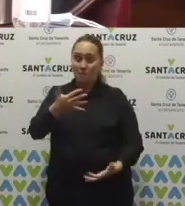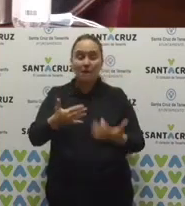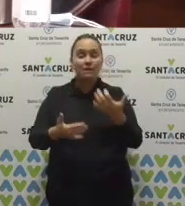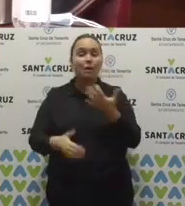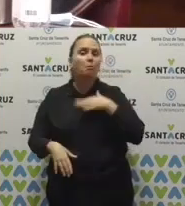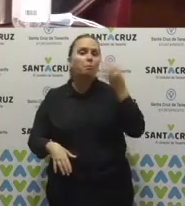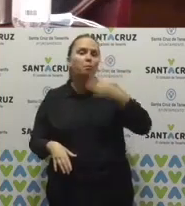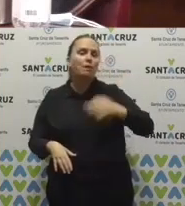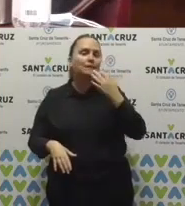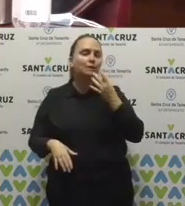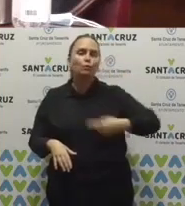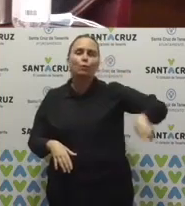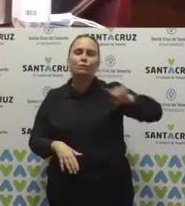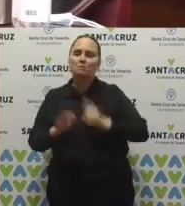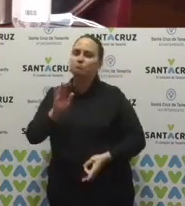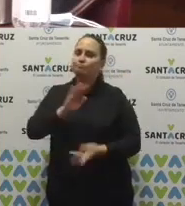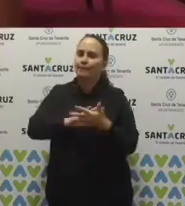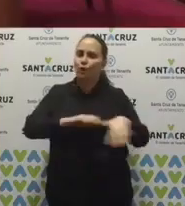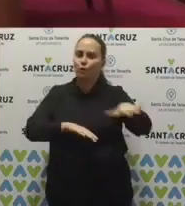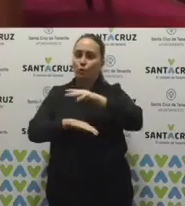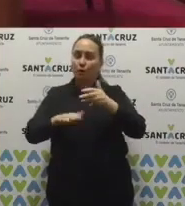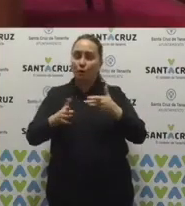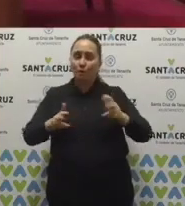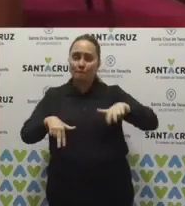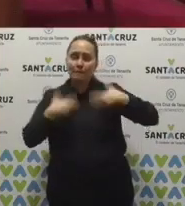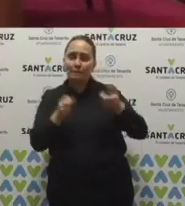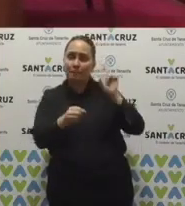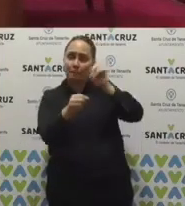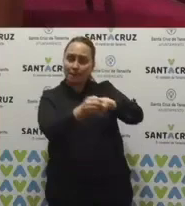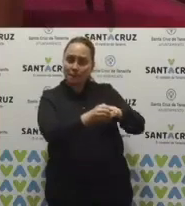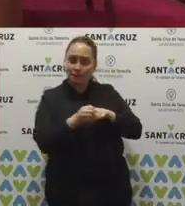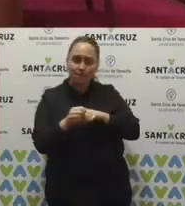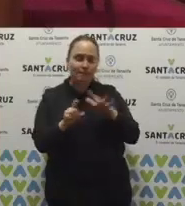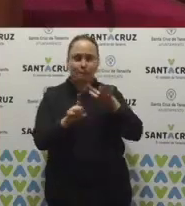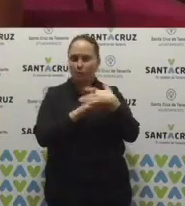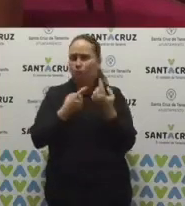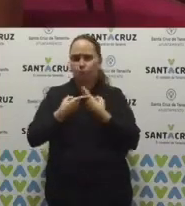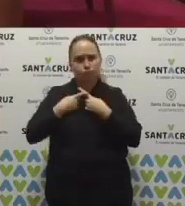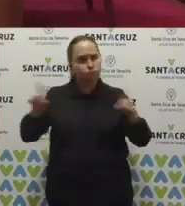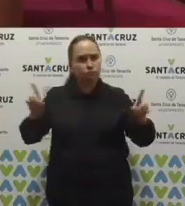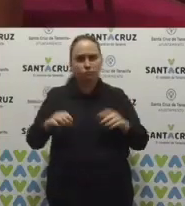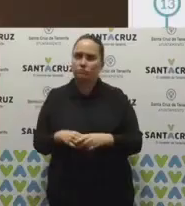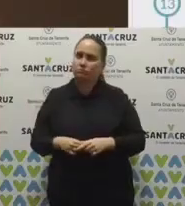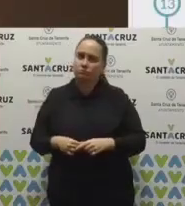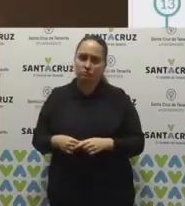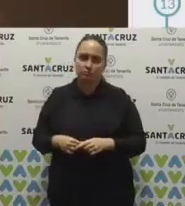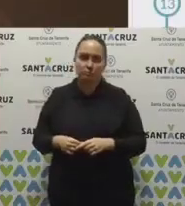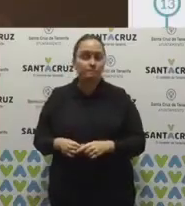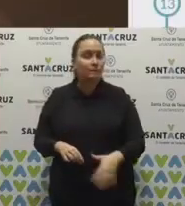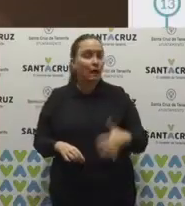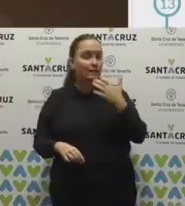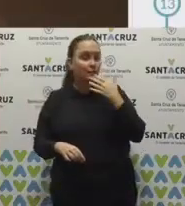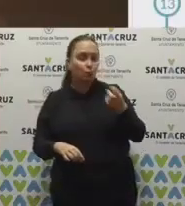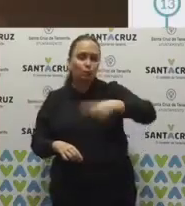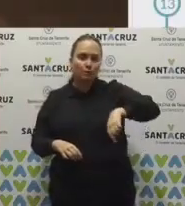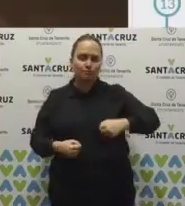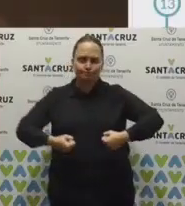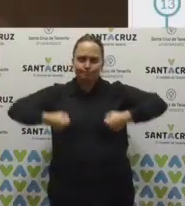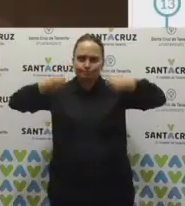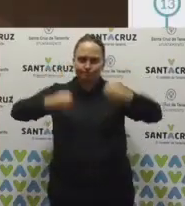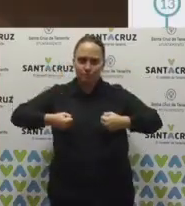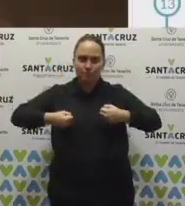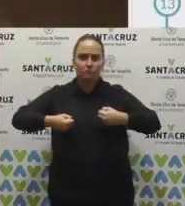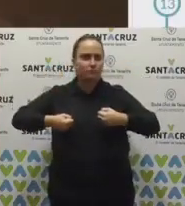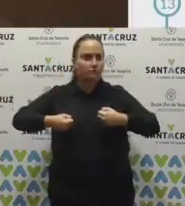en el que se hubiera podido participar la situación hubiera sido otra totalmente diferente si el lugar de enrocarse hubiéramos hecho